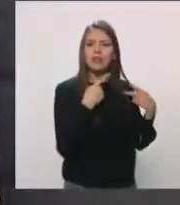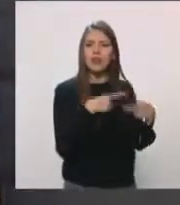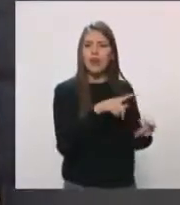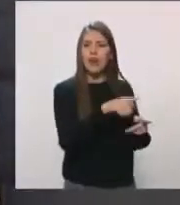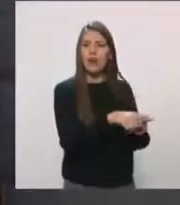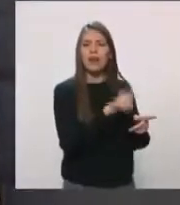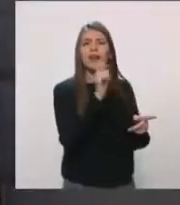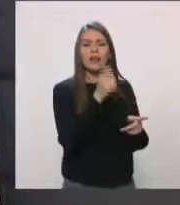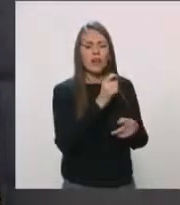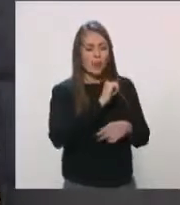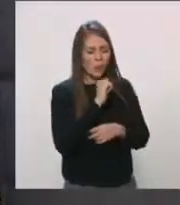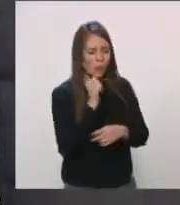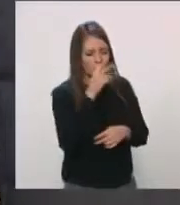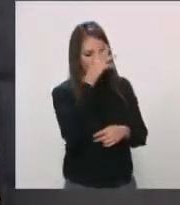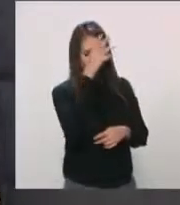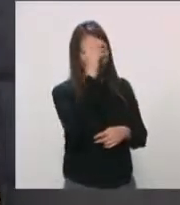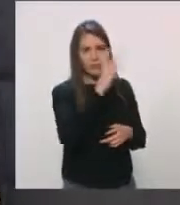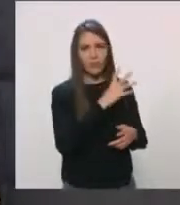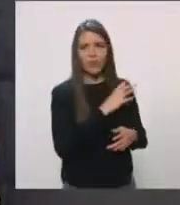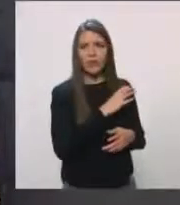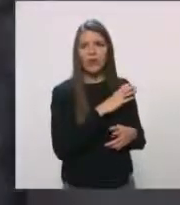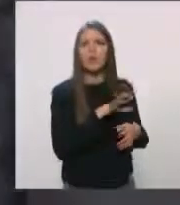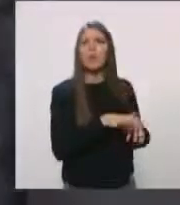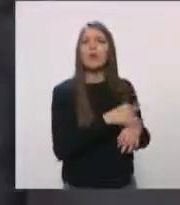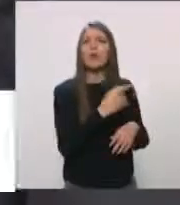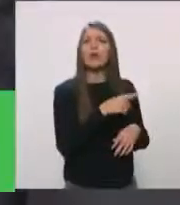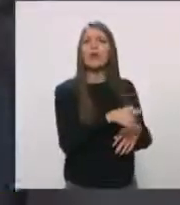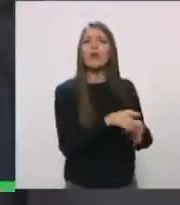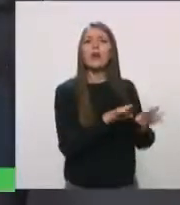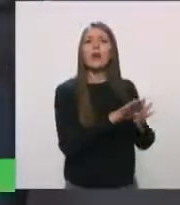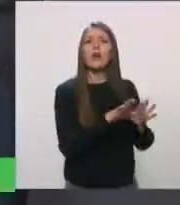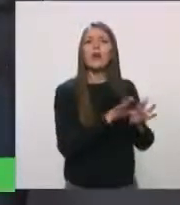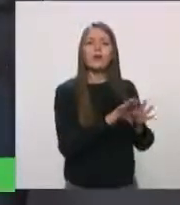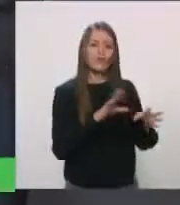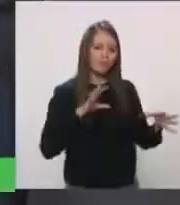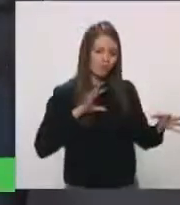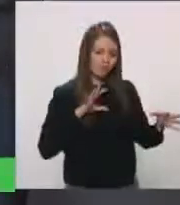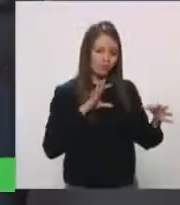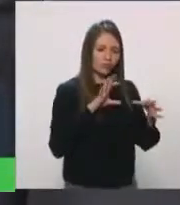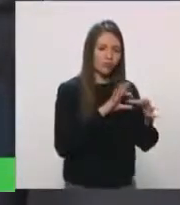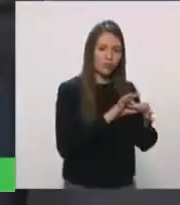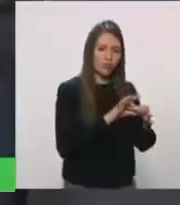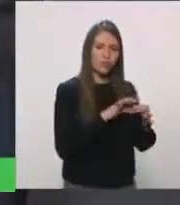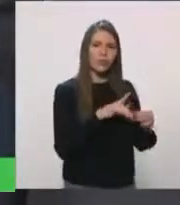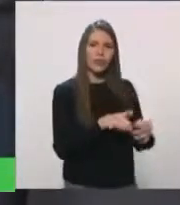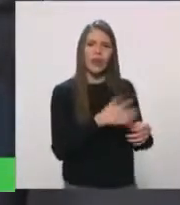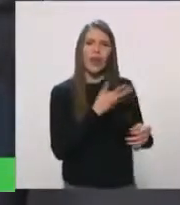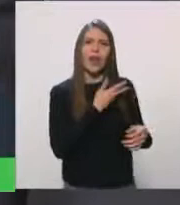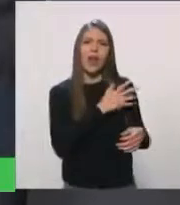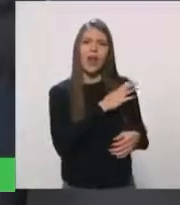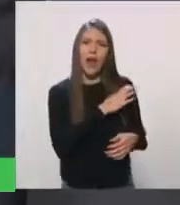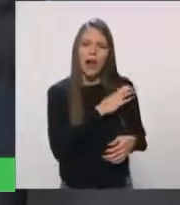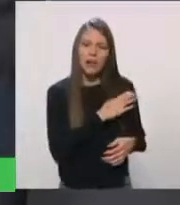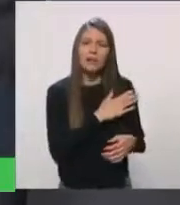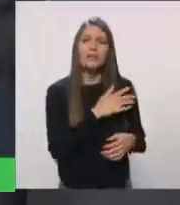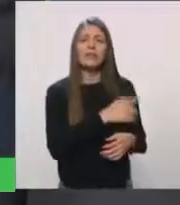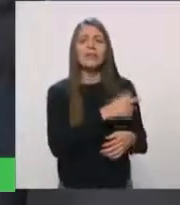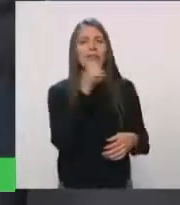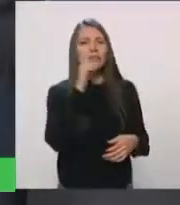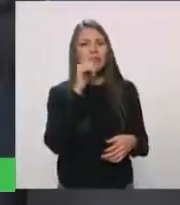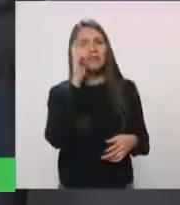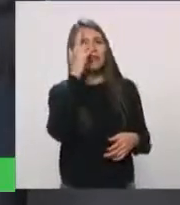un momento determinado de la relación donde era plena y que le va a recordar